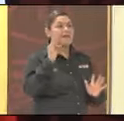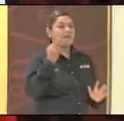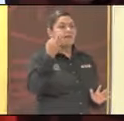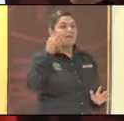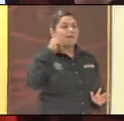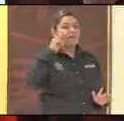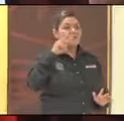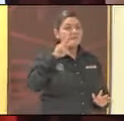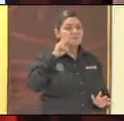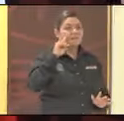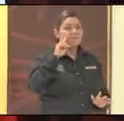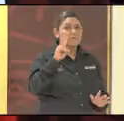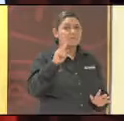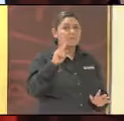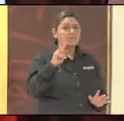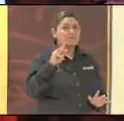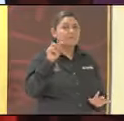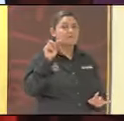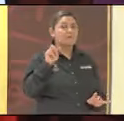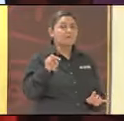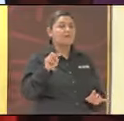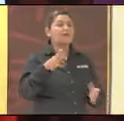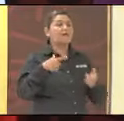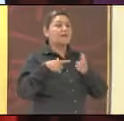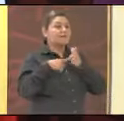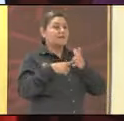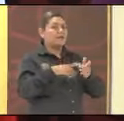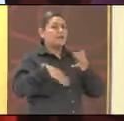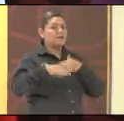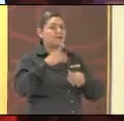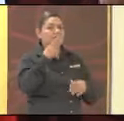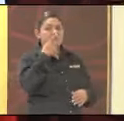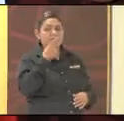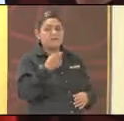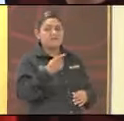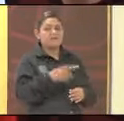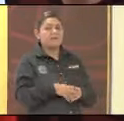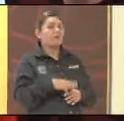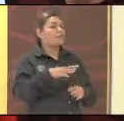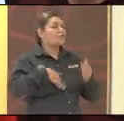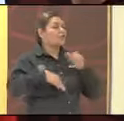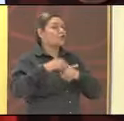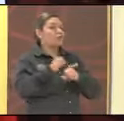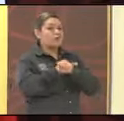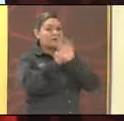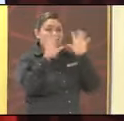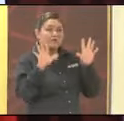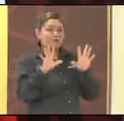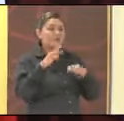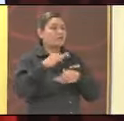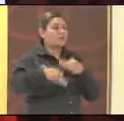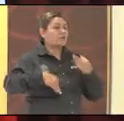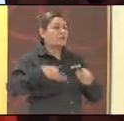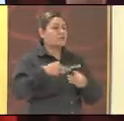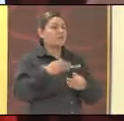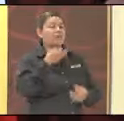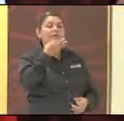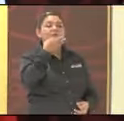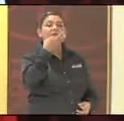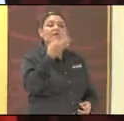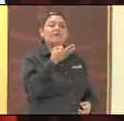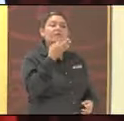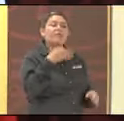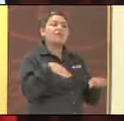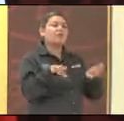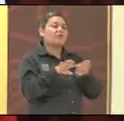pueden darle seguimiento a todo esto que les estoy comentando. Todo transparente y todo informando como